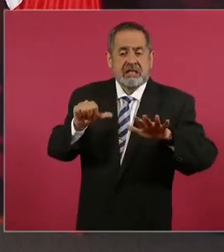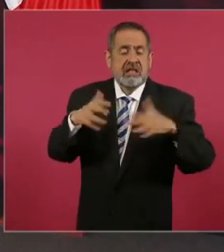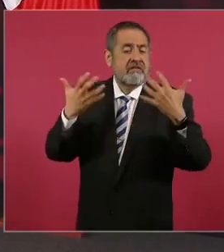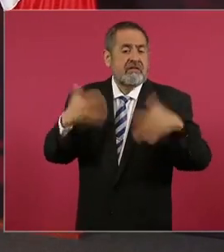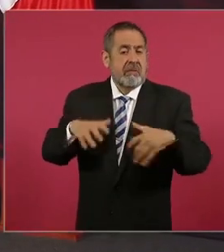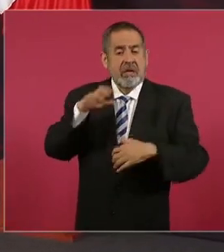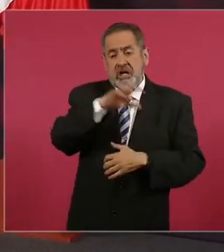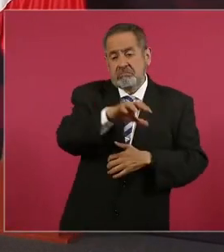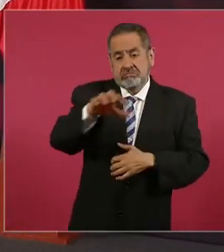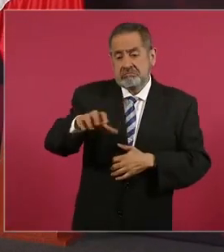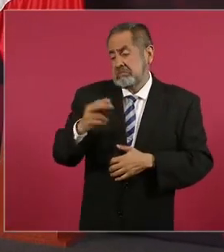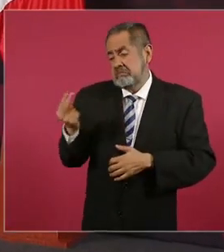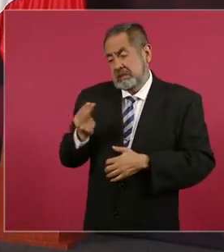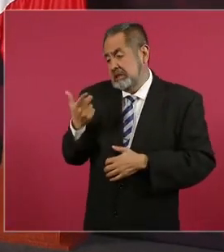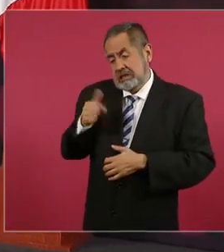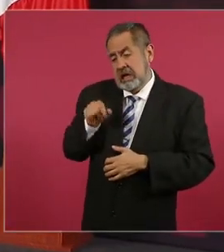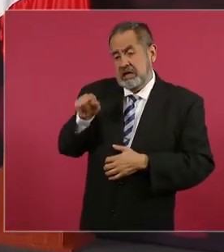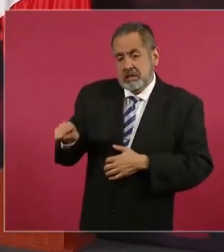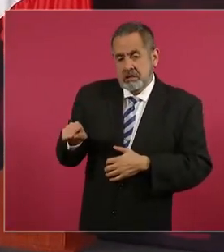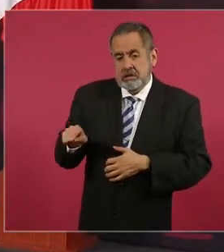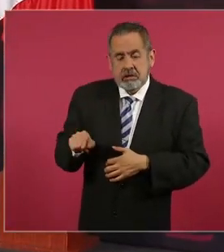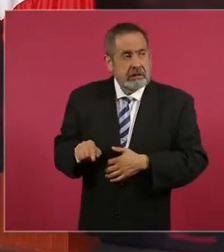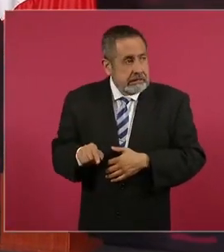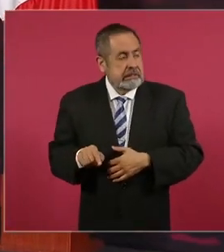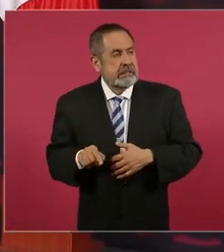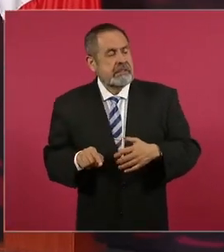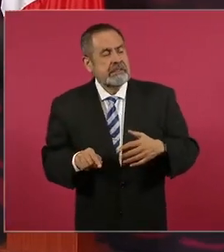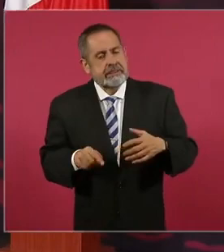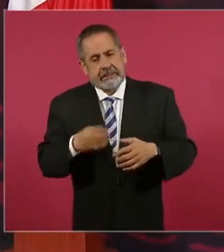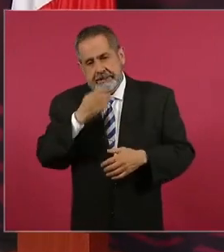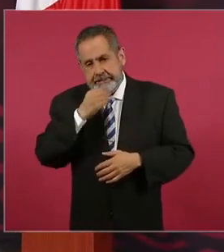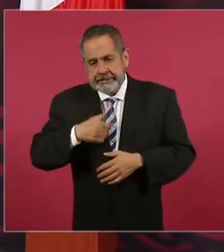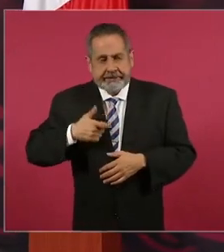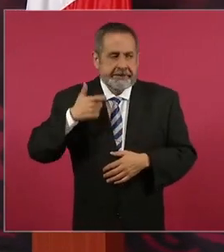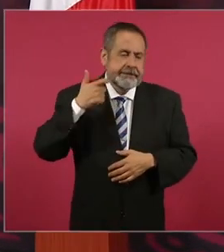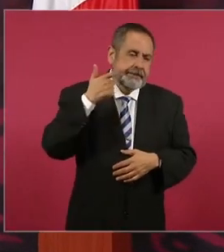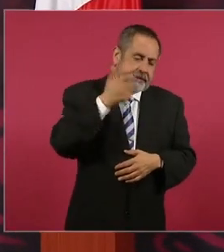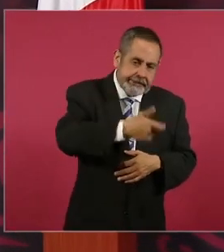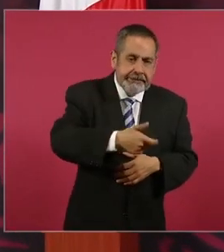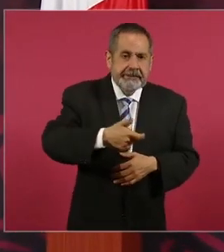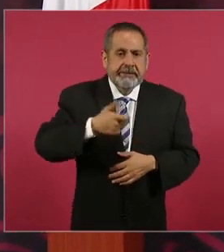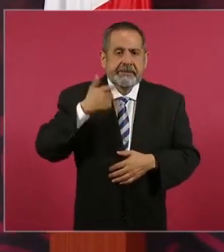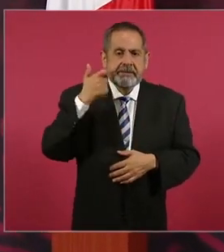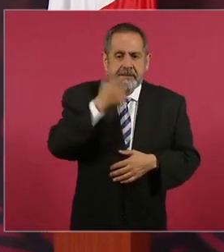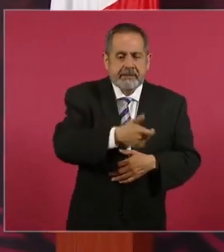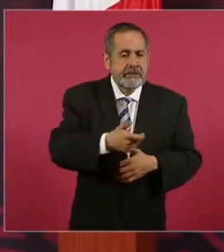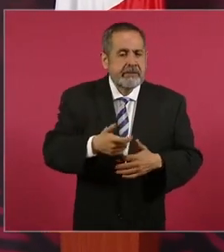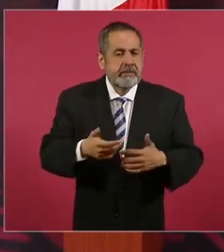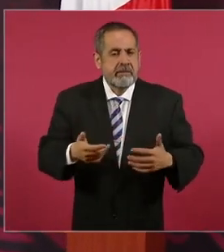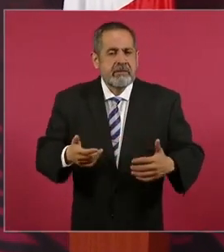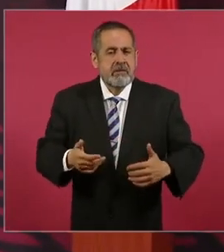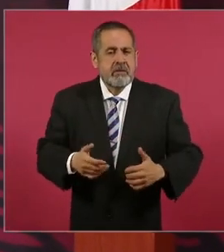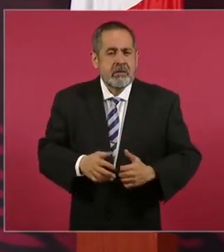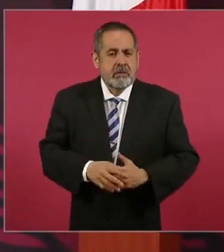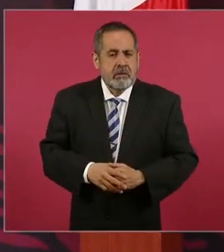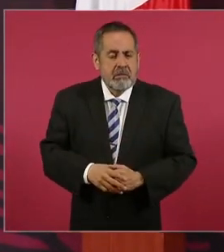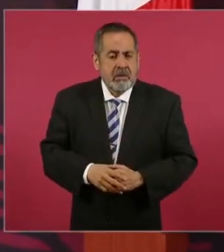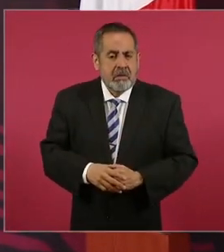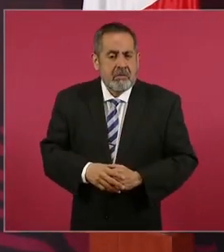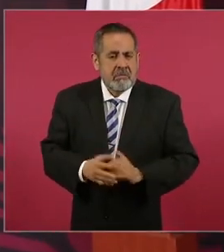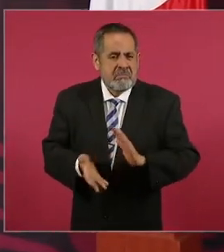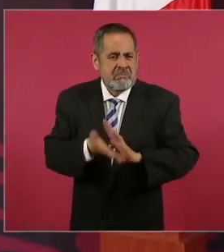16 plantas de ciclo combinado y necesitaban el gas. No